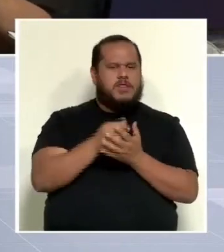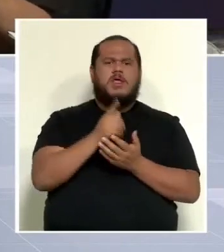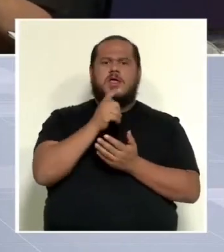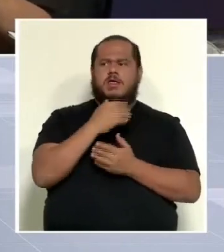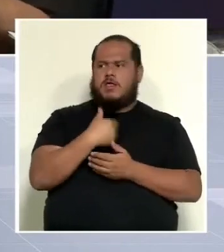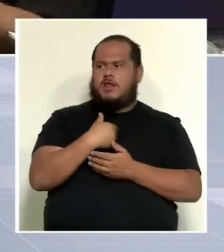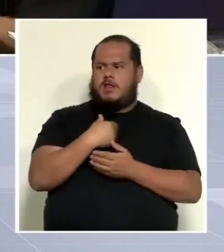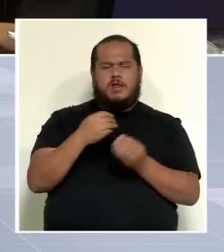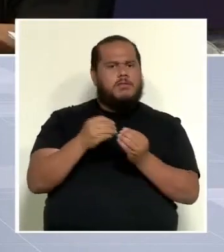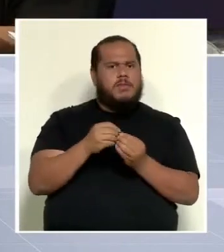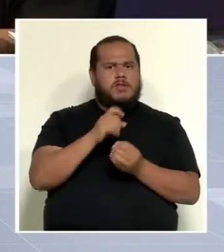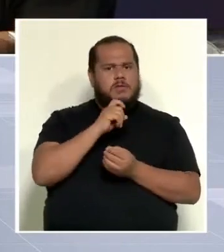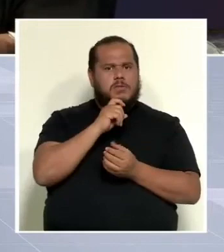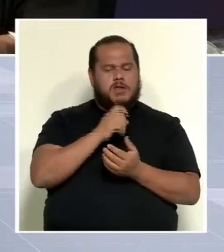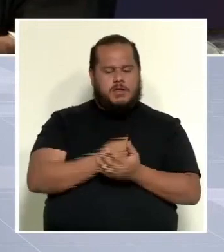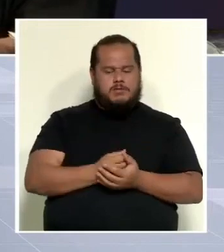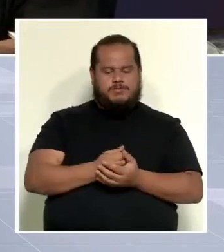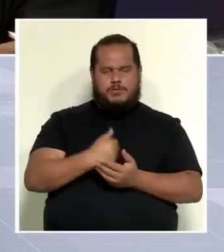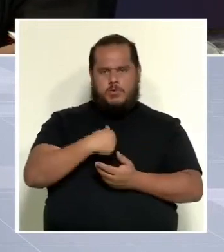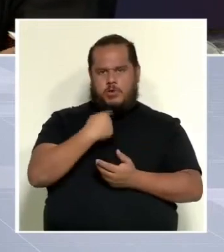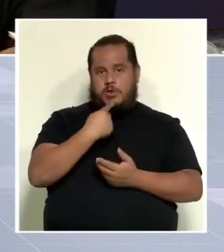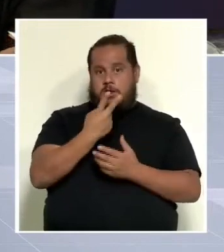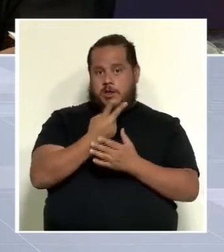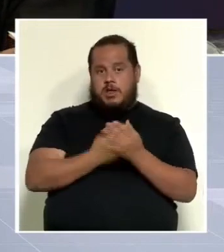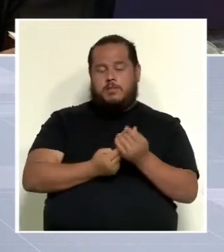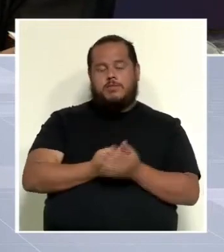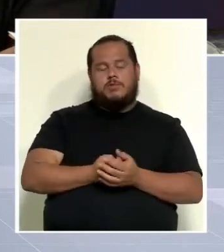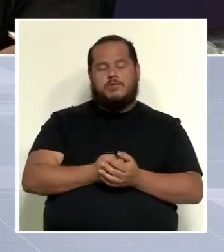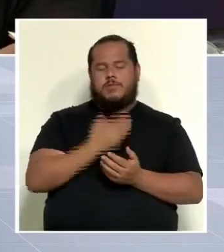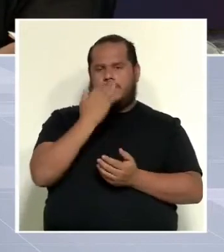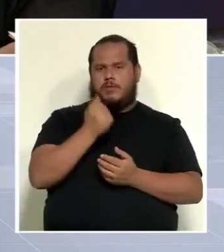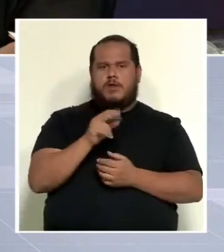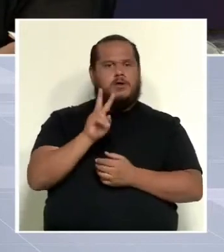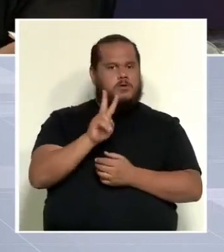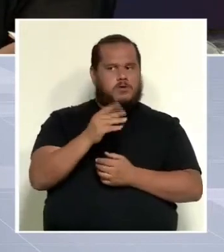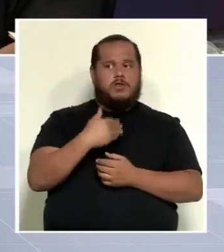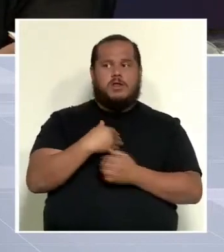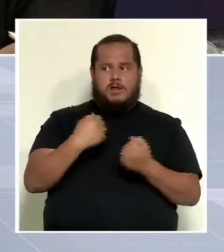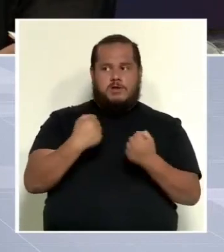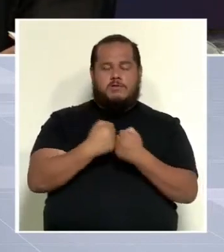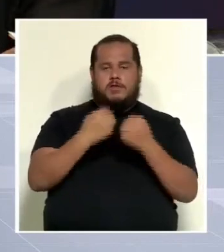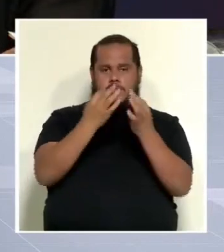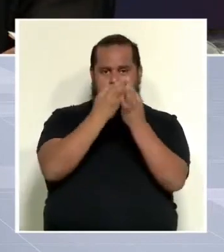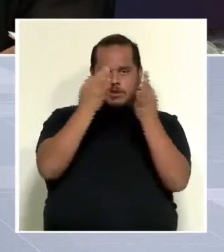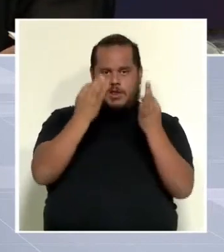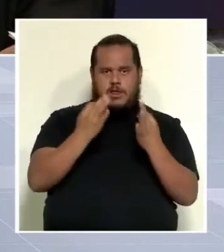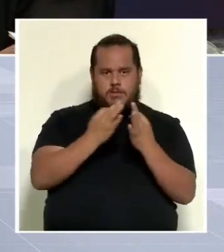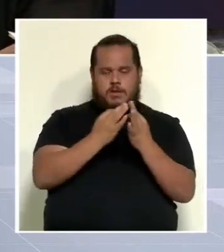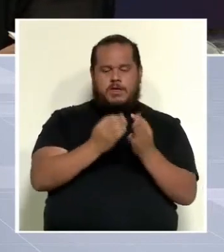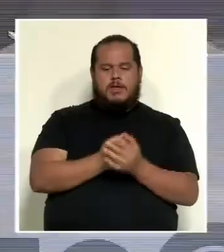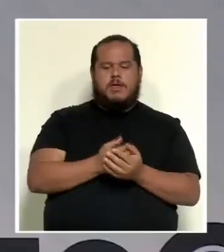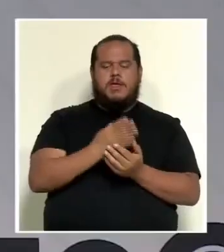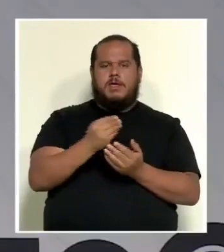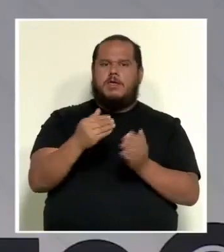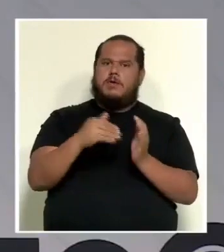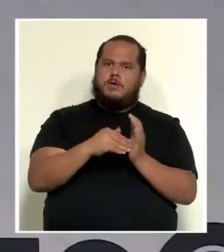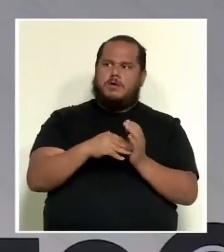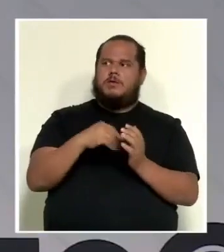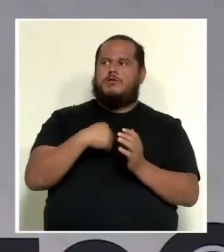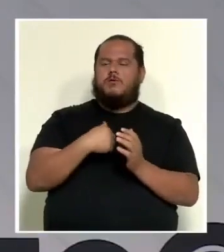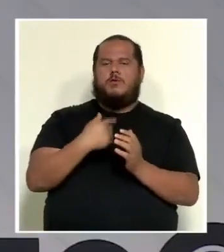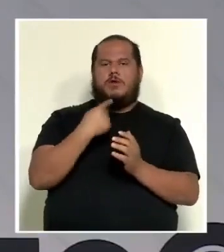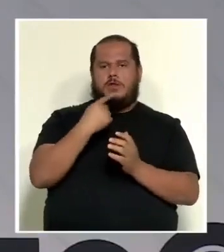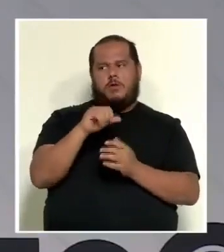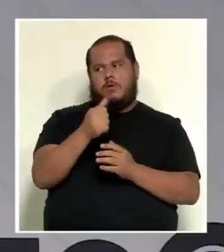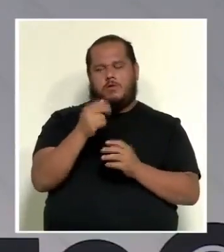tiene más complicada? Yo diría que ambos, porque los dos tienen retos de imagen. Y de nuevo, vuelvo a